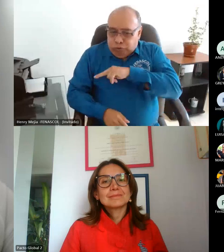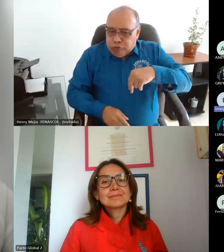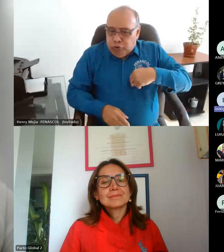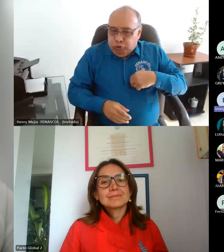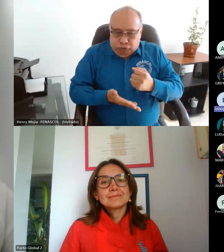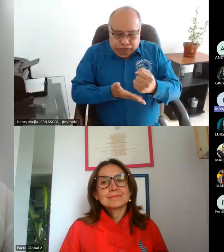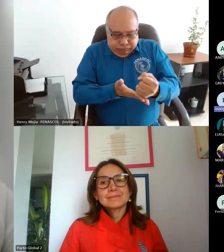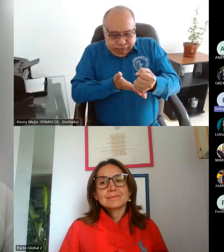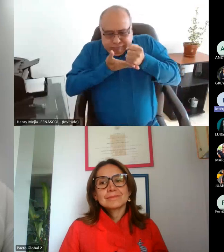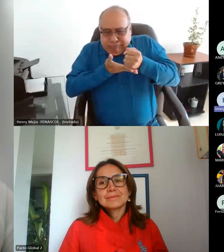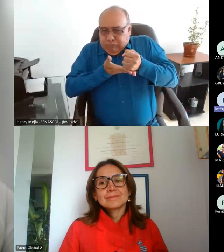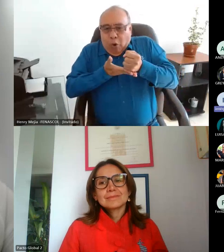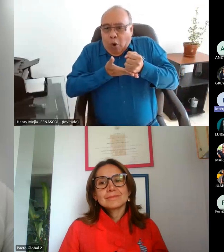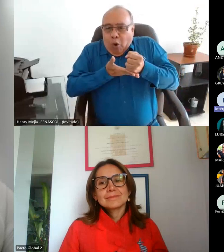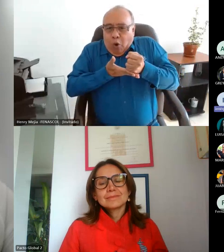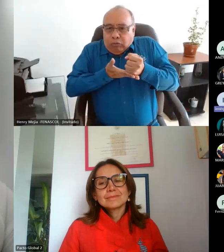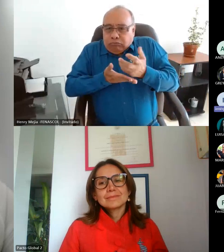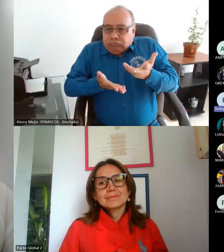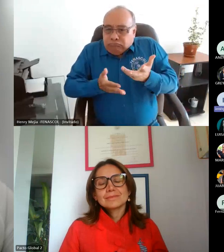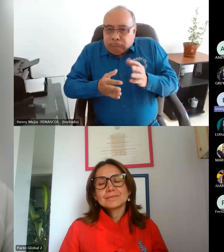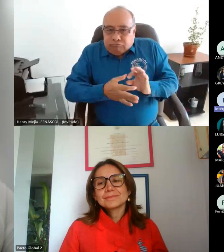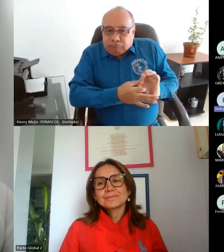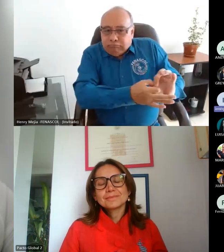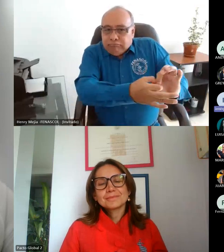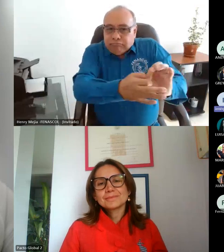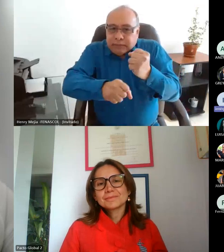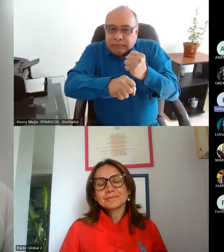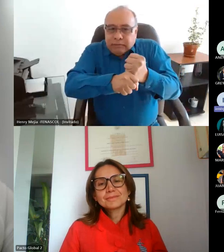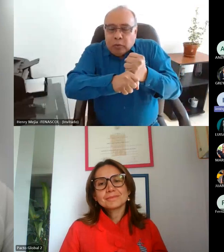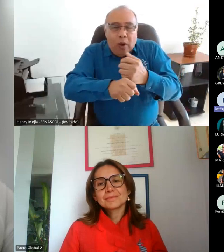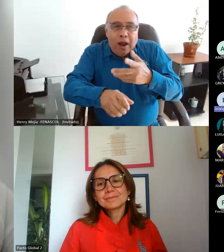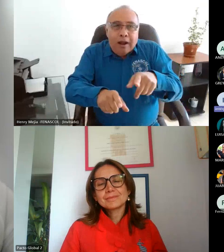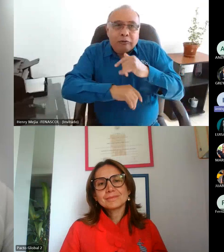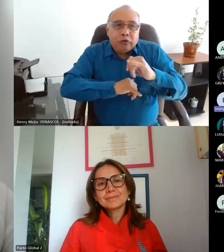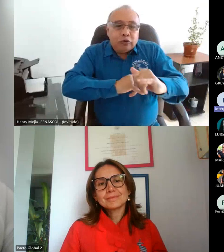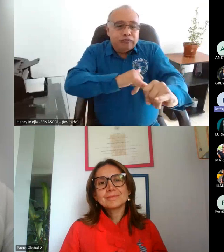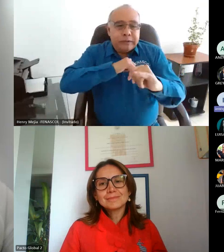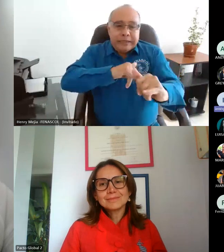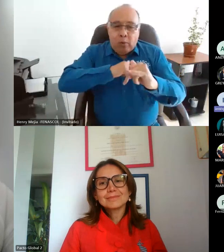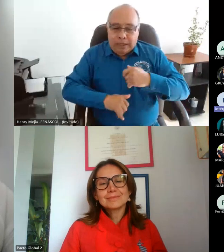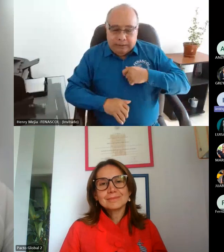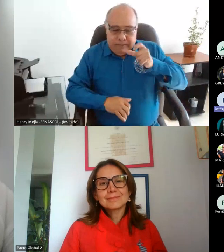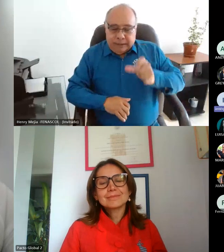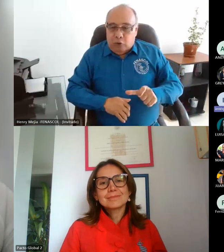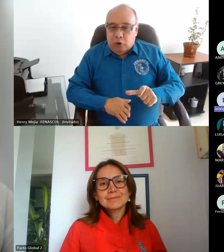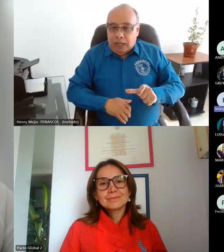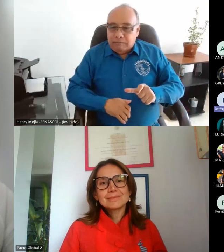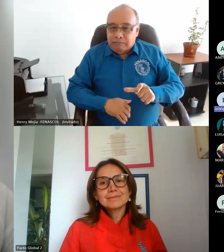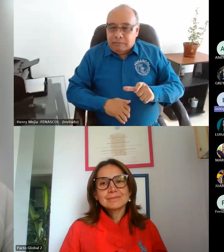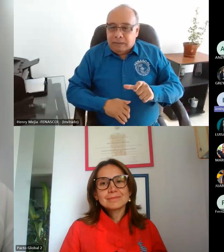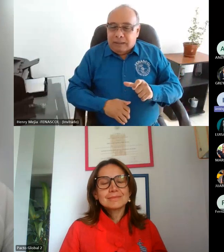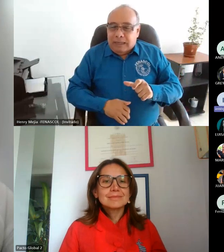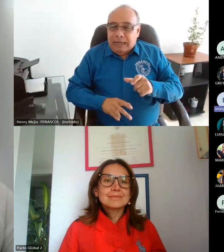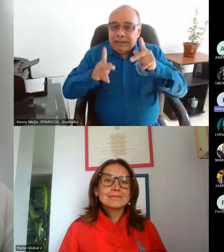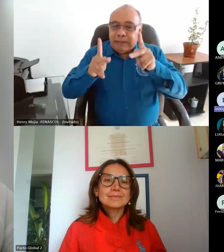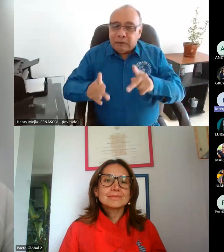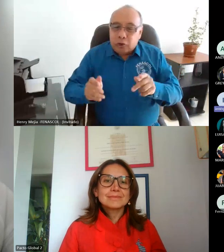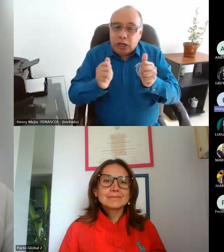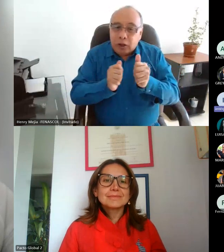no eso no es necesario comunicarlo nosotros Eh articuladamente sí somos